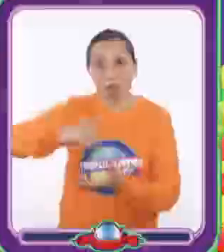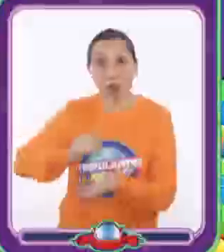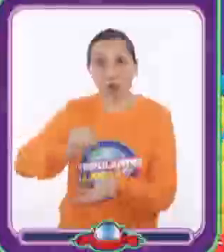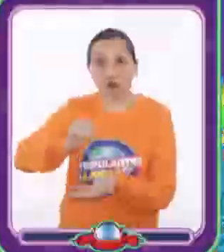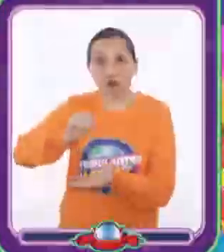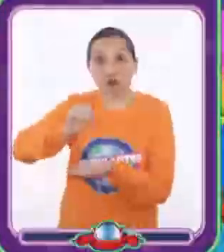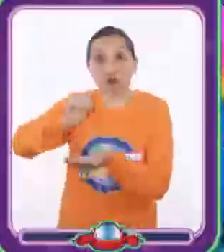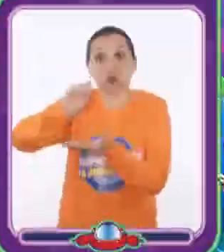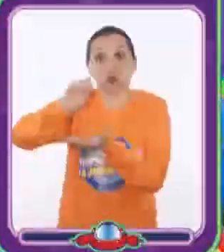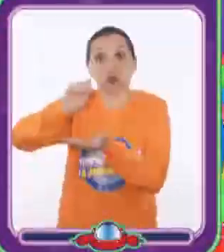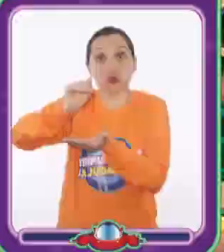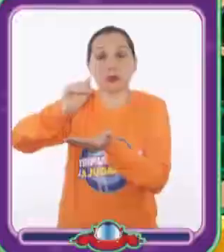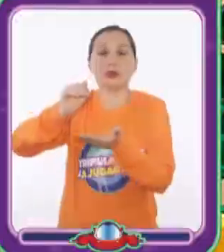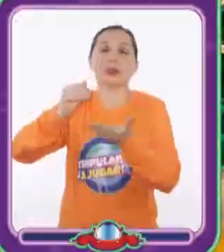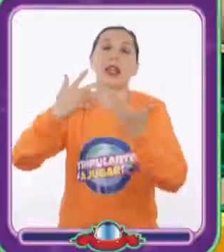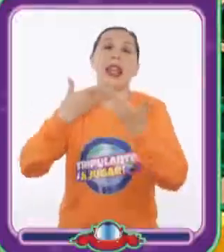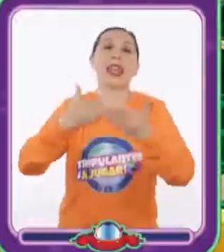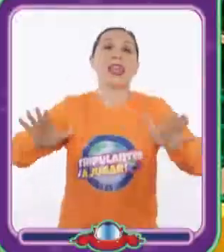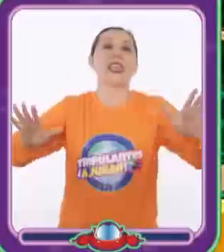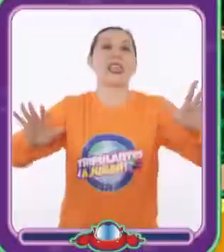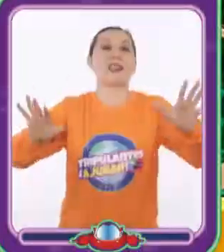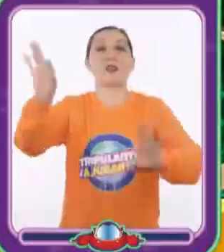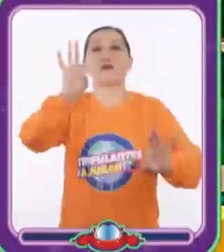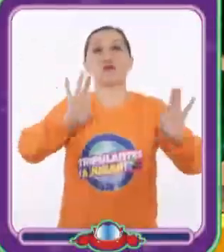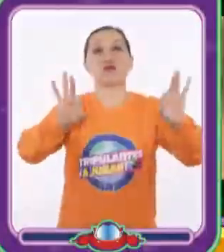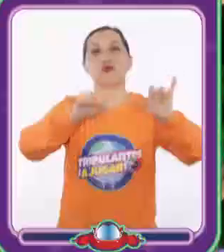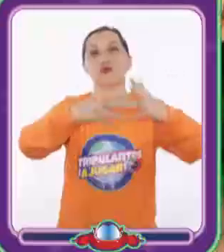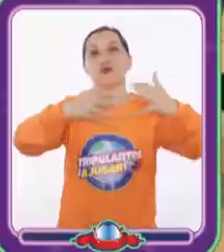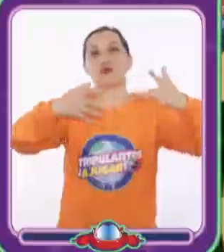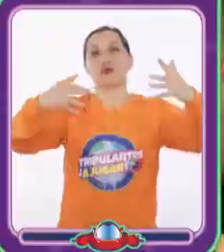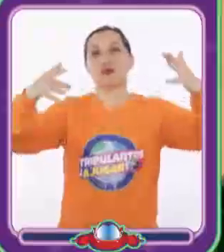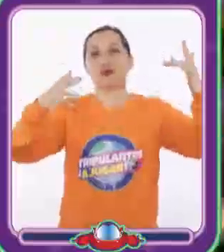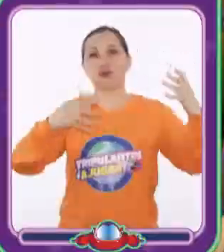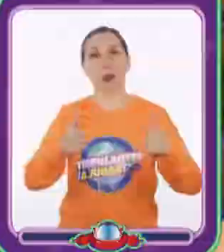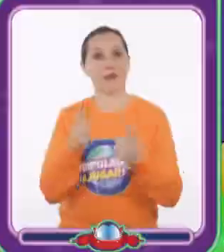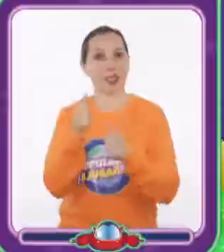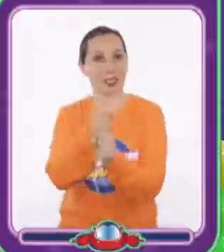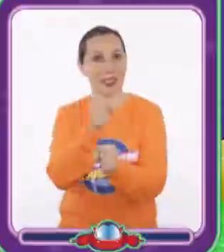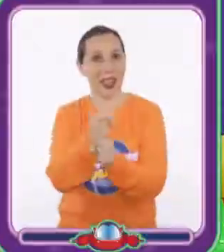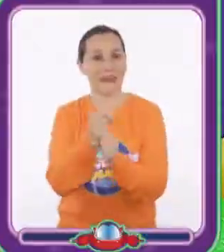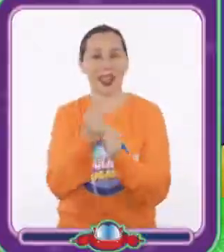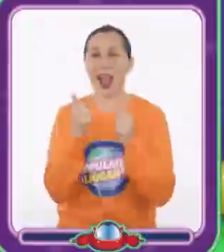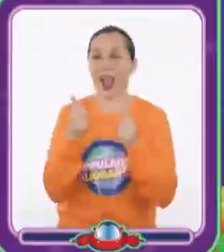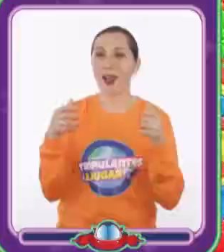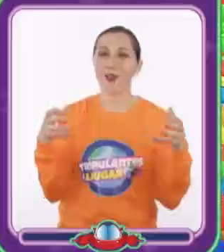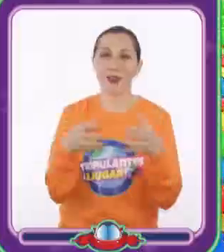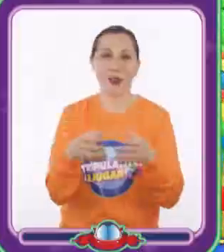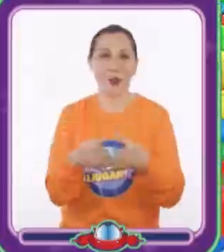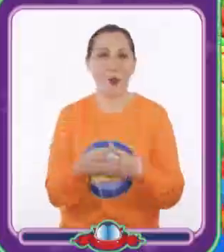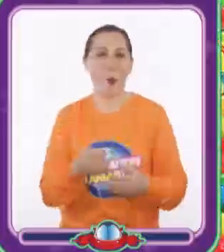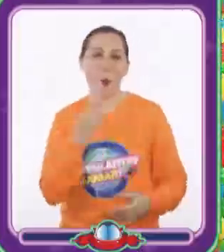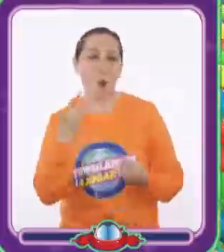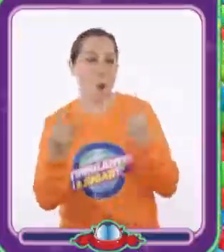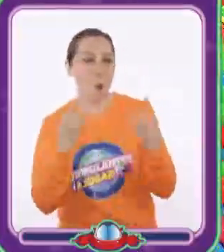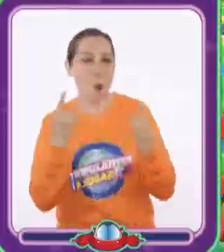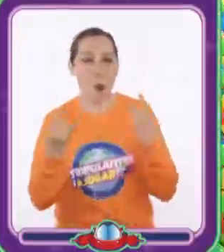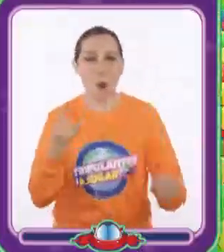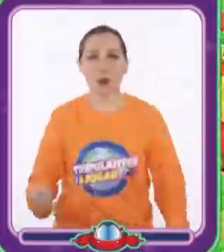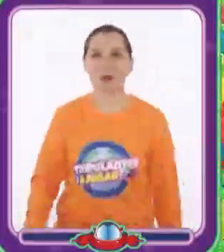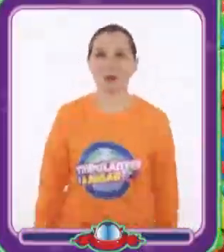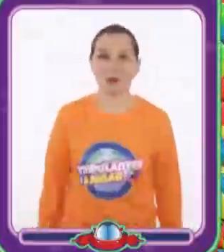frasco! ¡Está afuera! ¡Hemos liberado a los insectos! ¡Qué buen trabajo, tripulación!